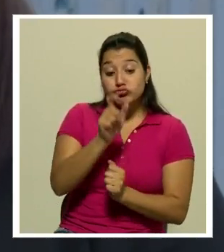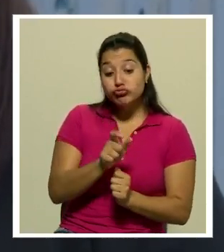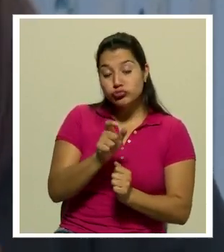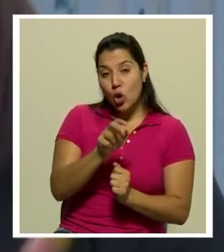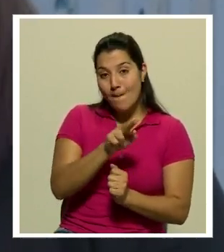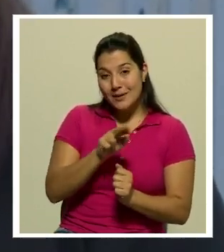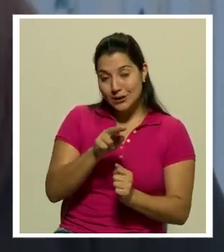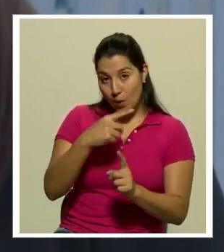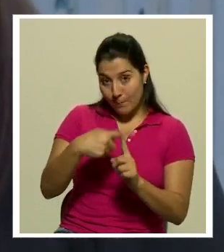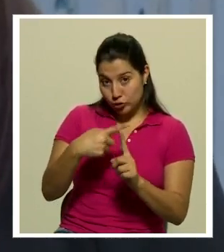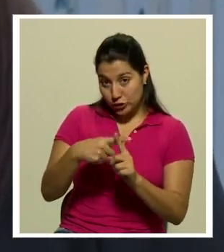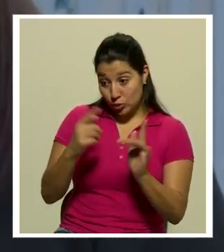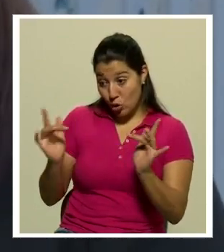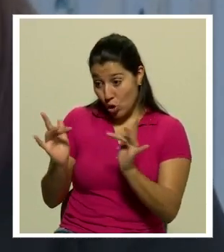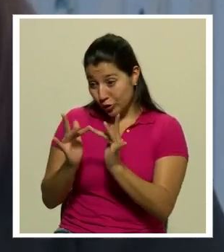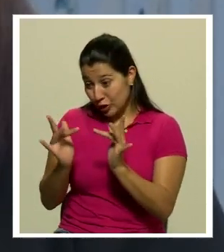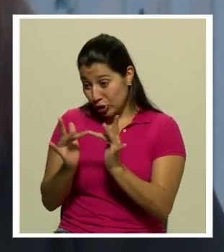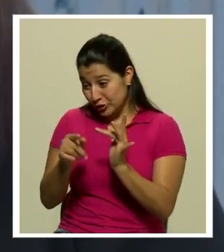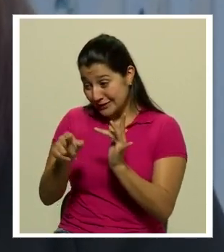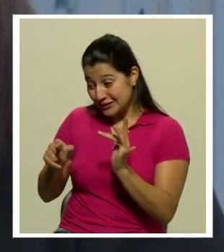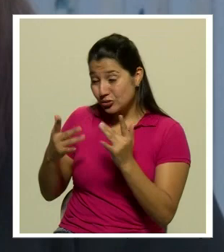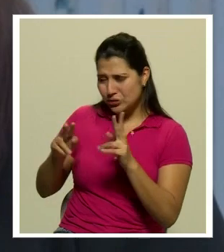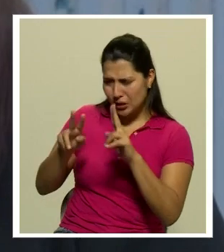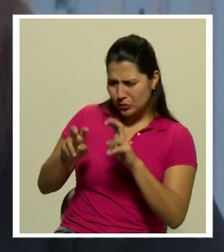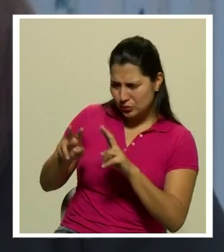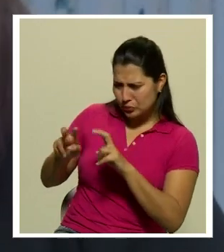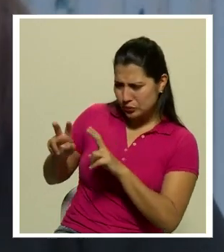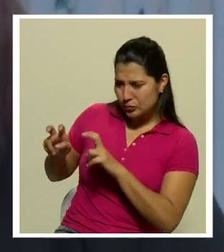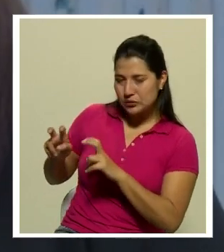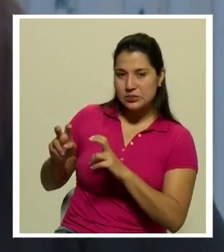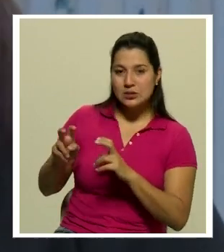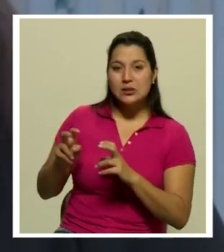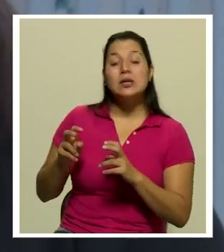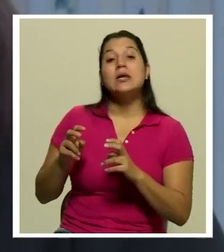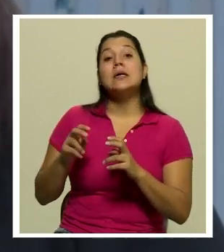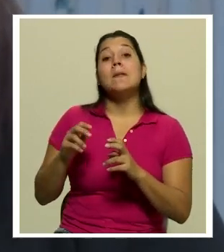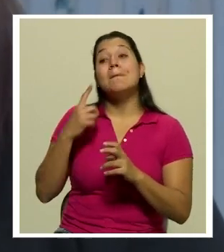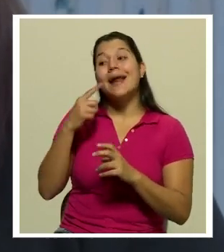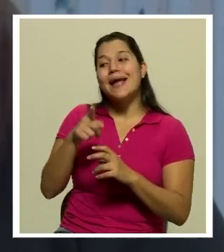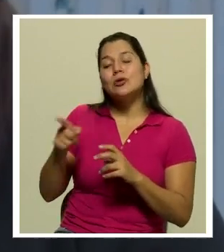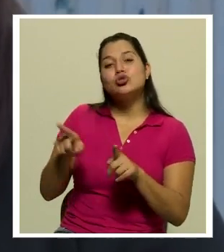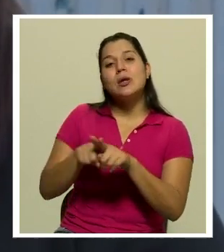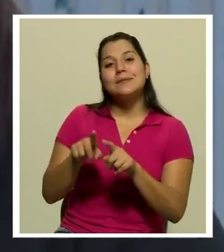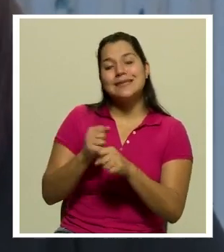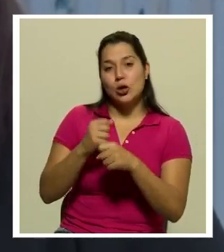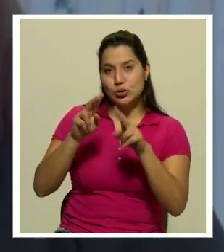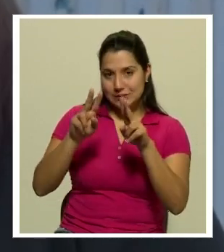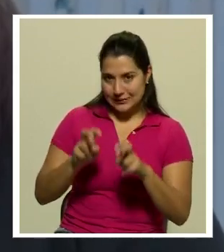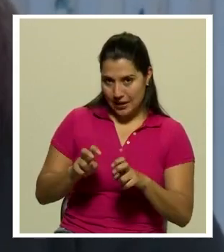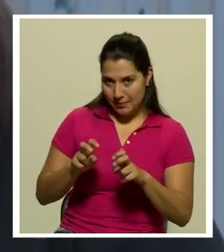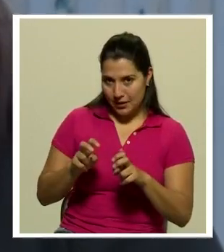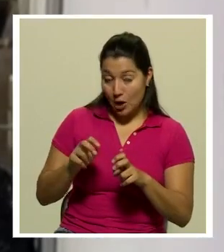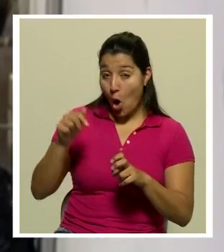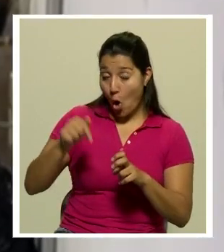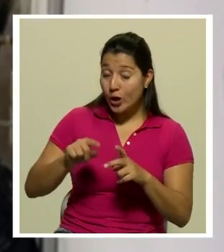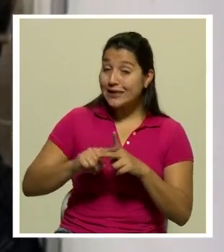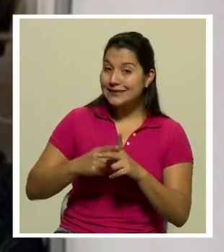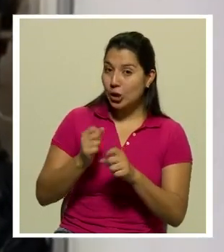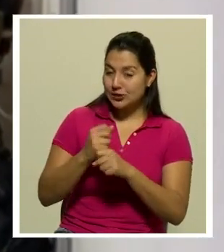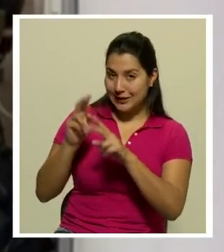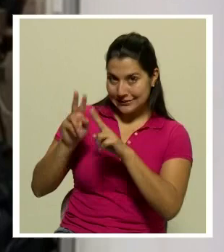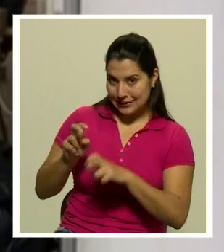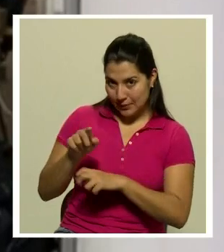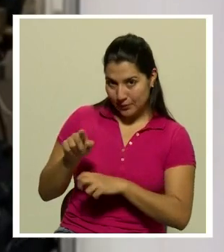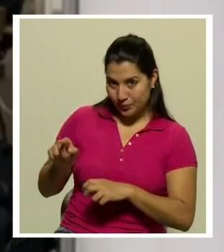y estamos trabajando rápidamente con el Ministerio de Salud para que a estos compañeros se les hagan sus pruebas. Las pruebas iniciaron el día de hoy. Por el momento